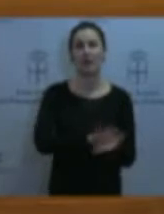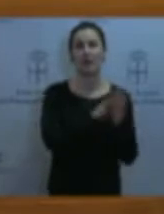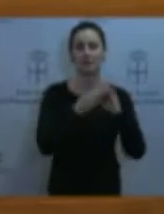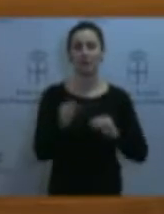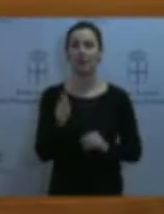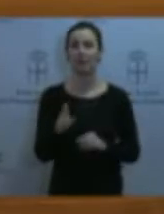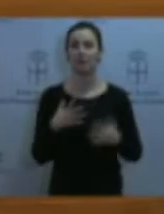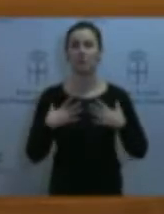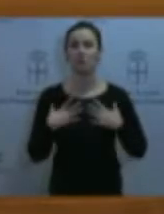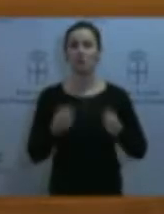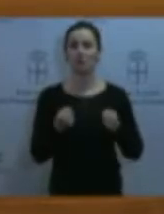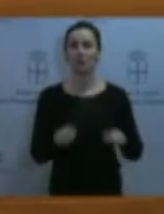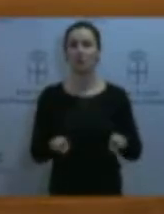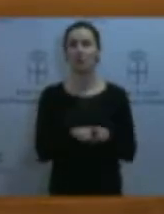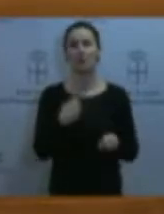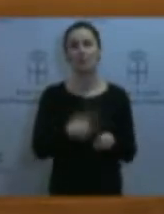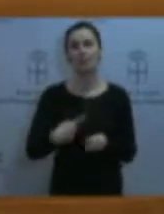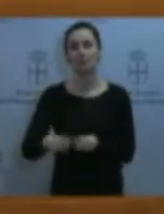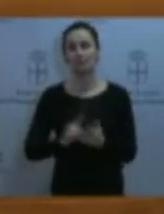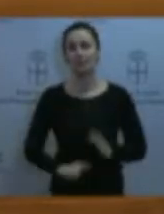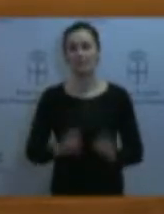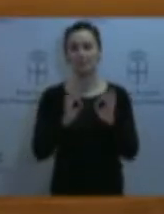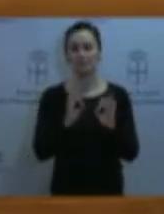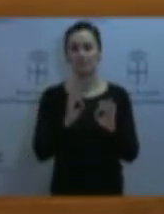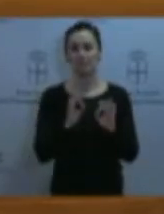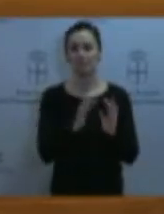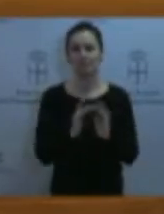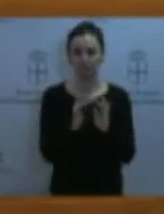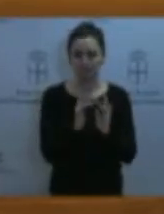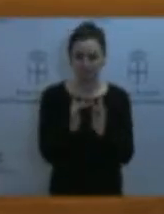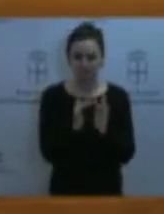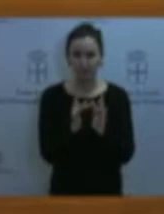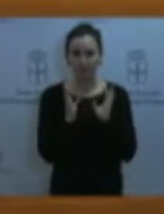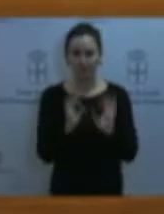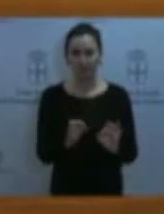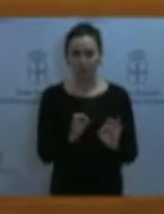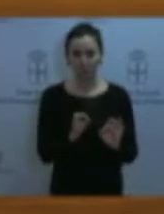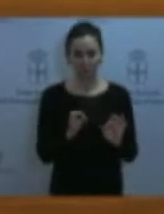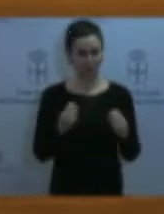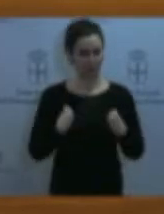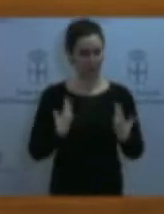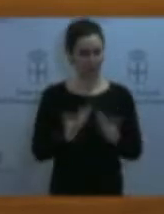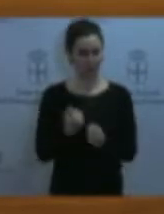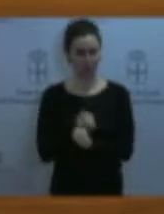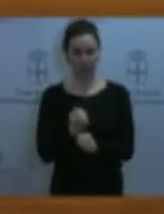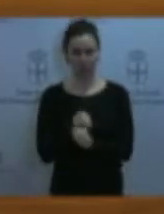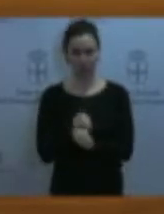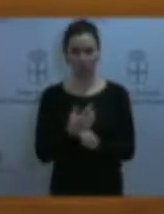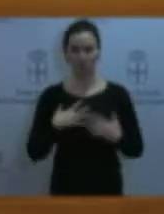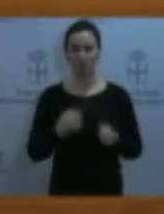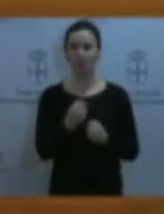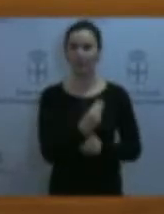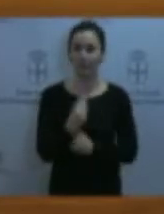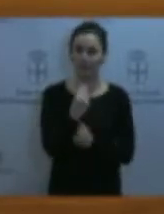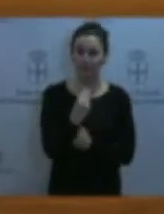determinantes en las relaciones de la salud laboral en el ámbito de esta ley, nos parece importante tener factores sobre